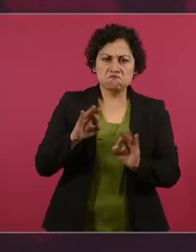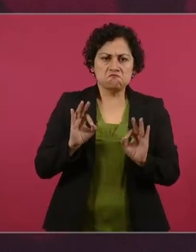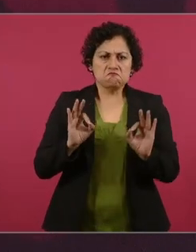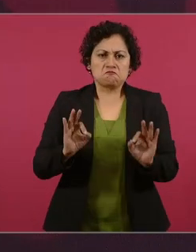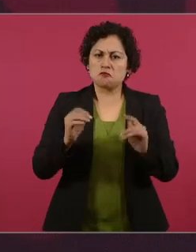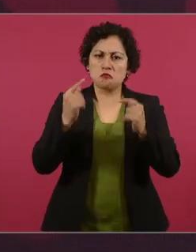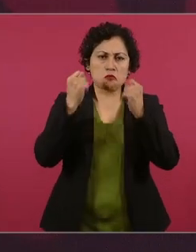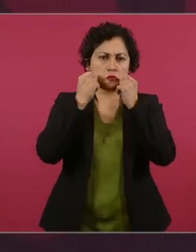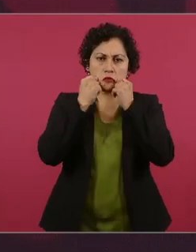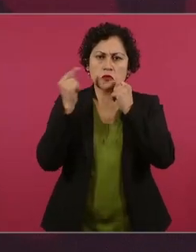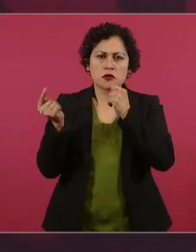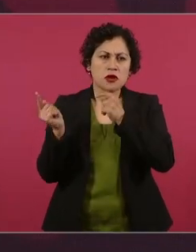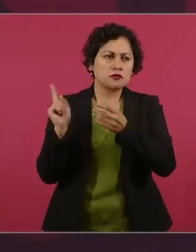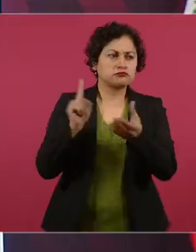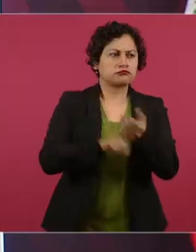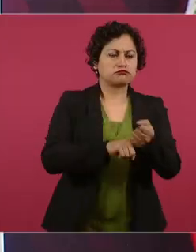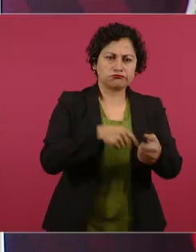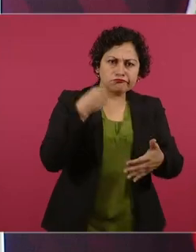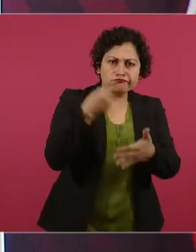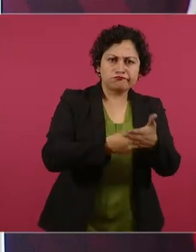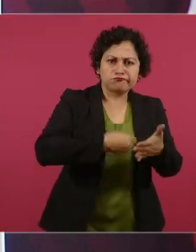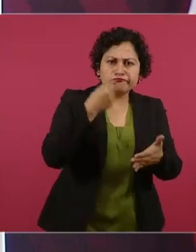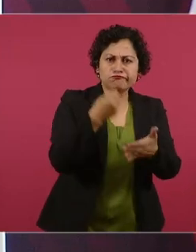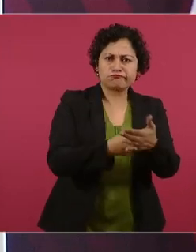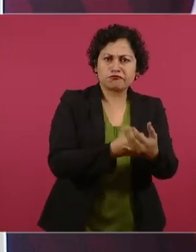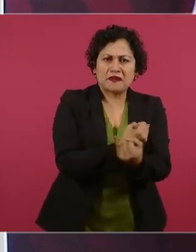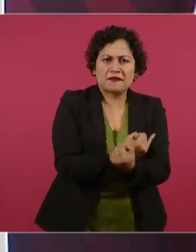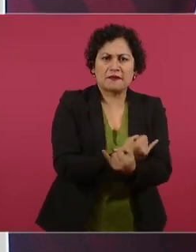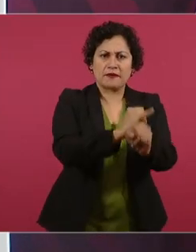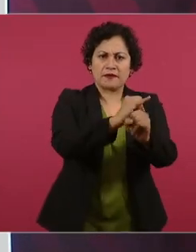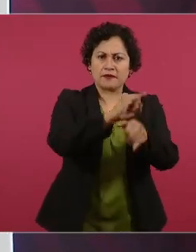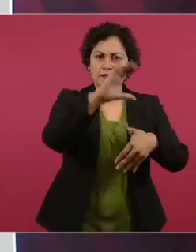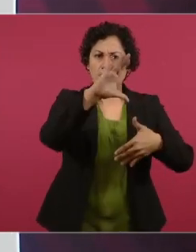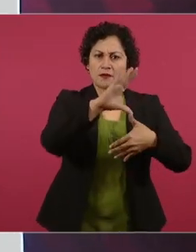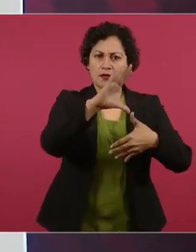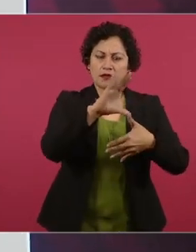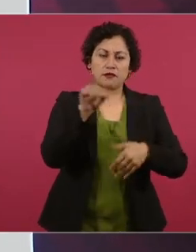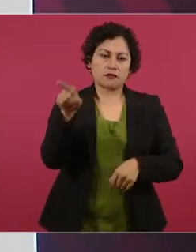y fue un grande, porque